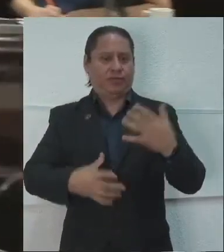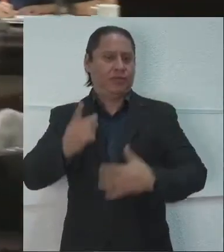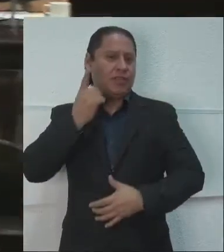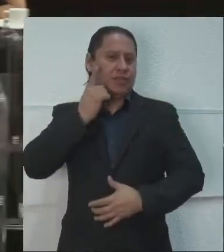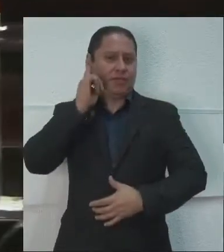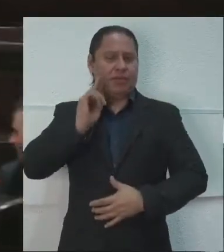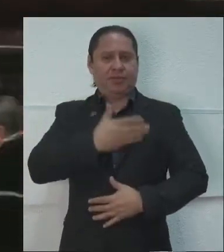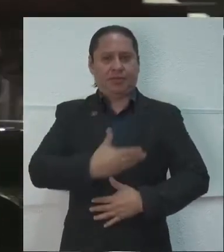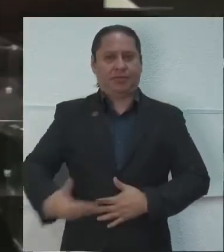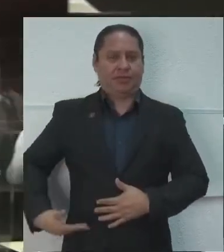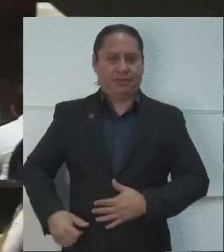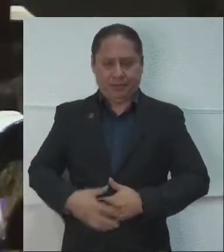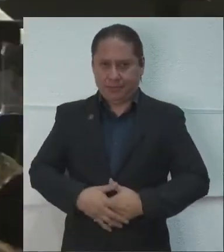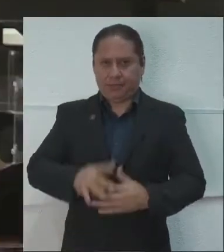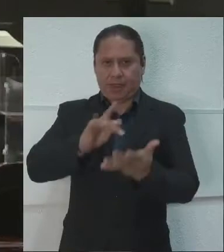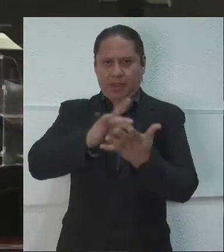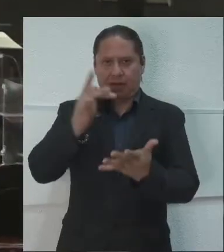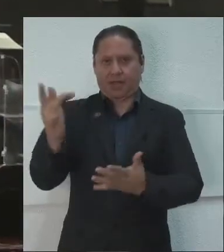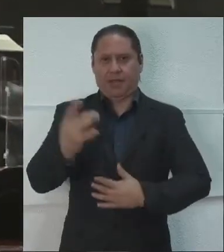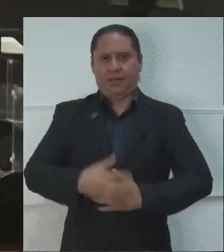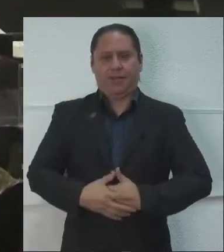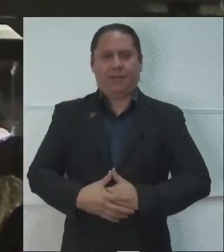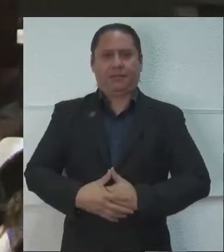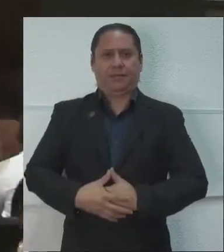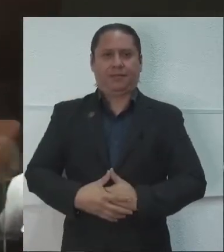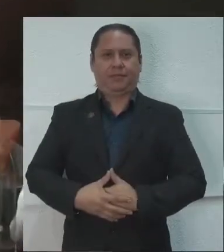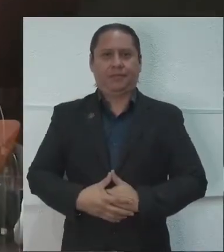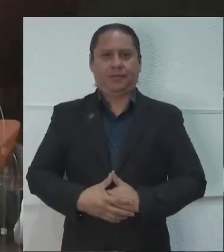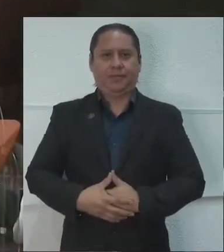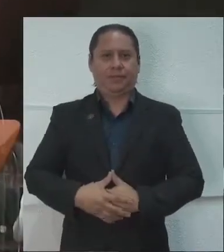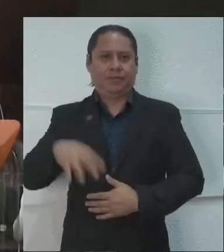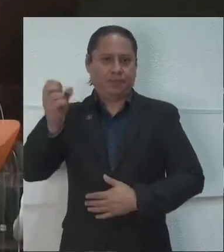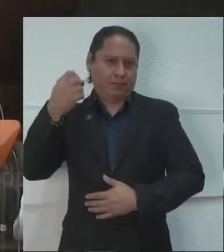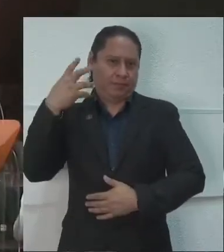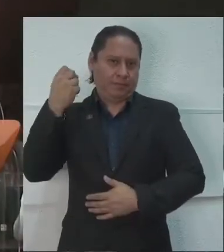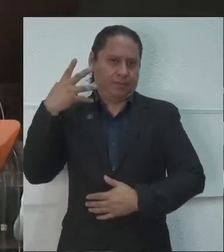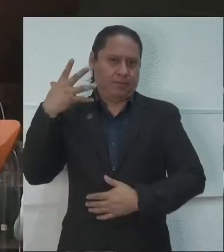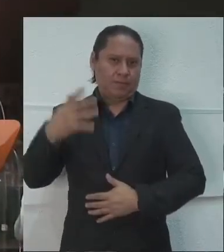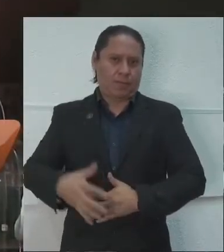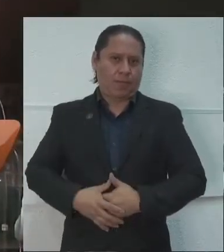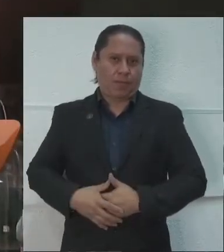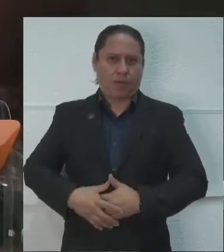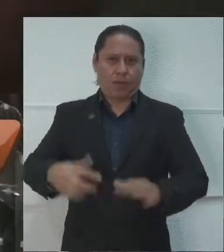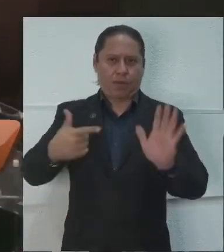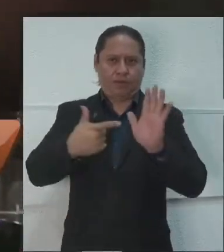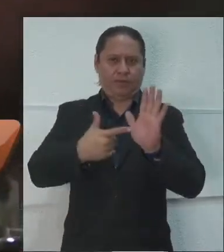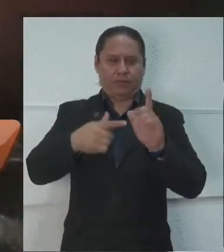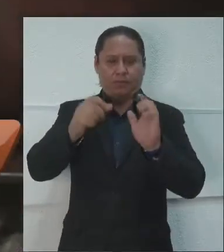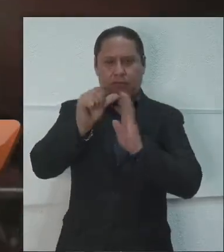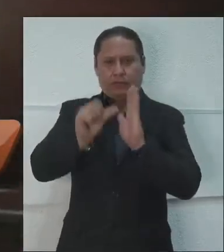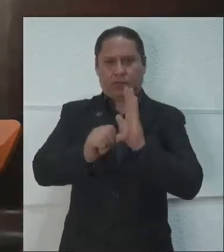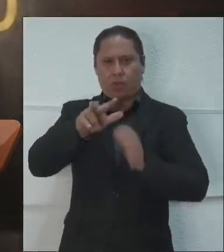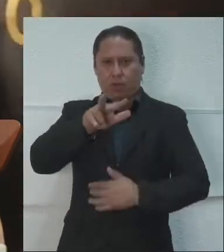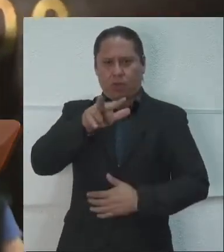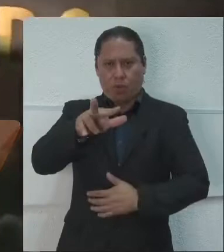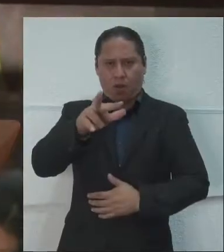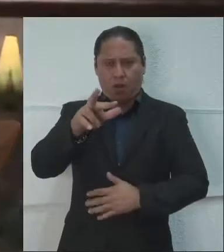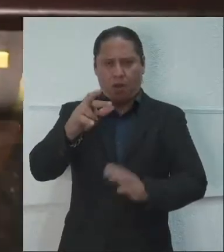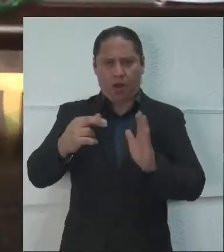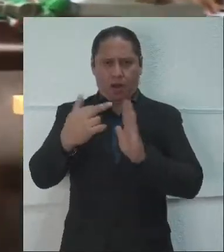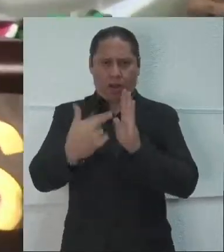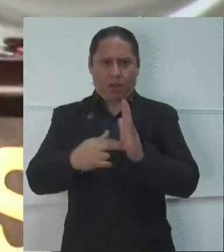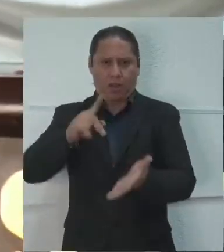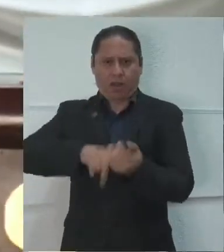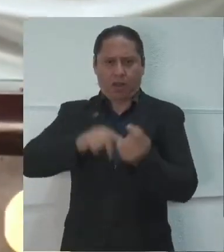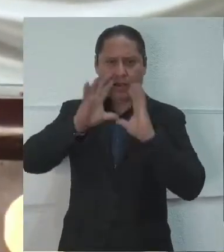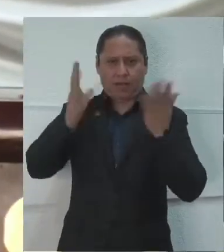diputada presidenta. Gracias, diputada secretaria. Honorable Asamblea, con fundamento en el artículo 18 del